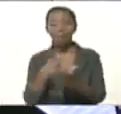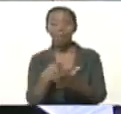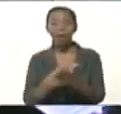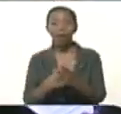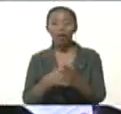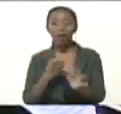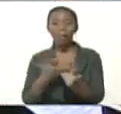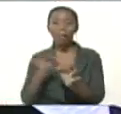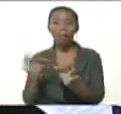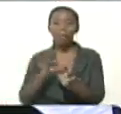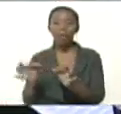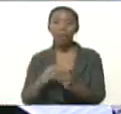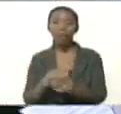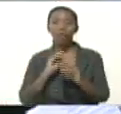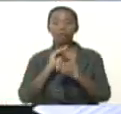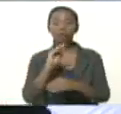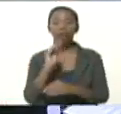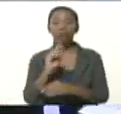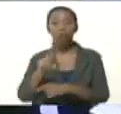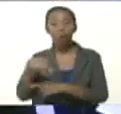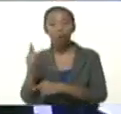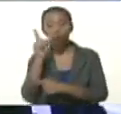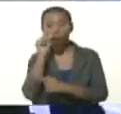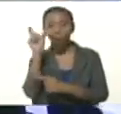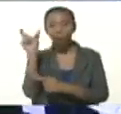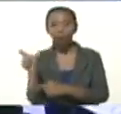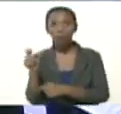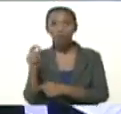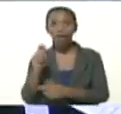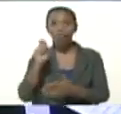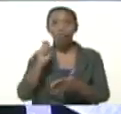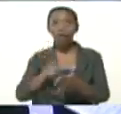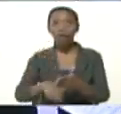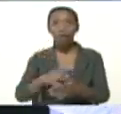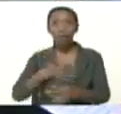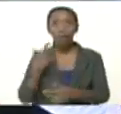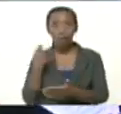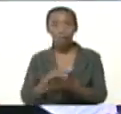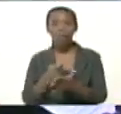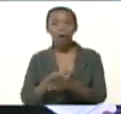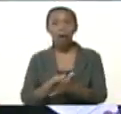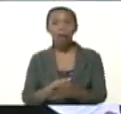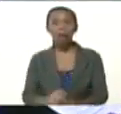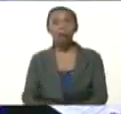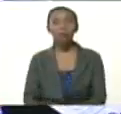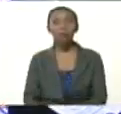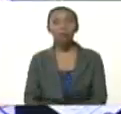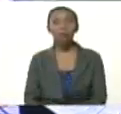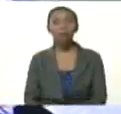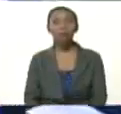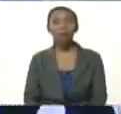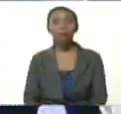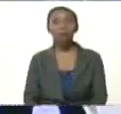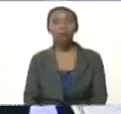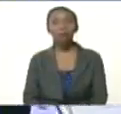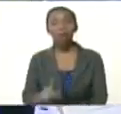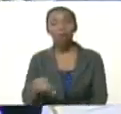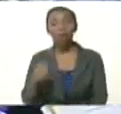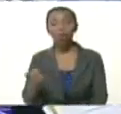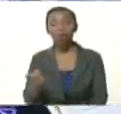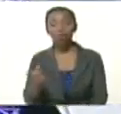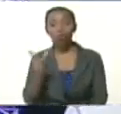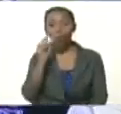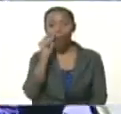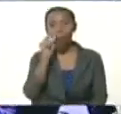mire. Llamamos a Juan Hernández, presidente. Su tarjeta en Petro puede pagar. ¿Quién? Juan Hernández. Juan Hernández, gerente de mercadeo de Cauchos